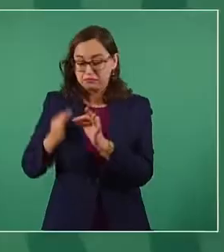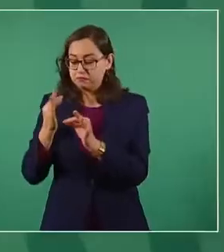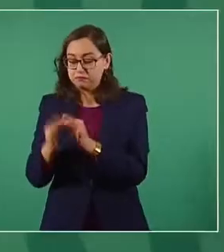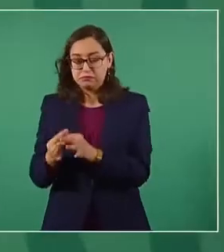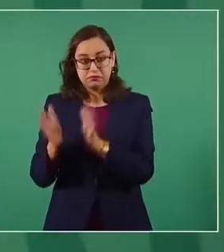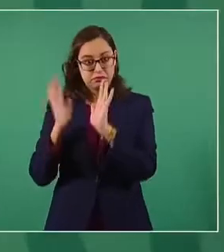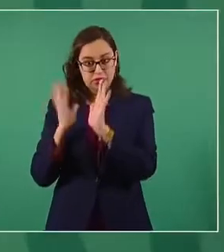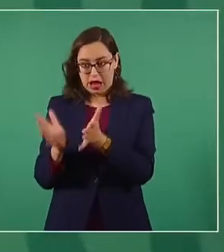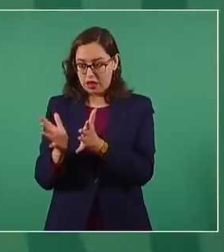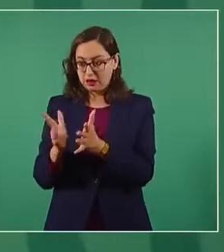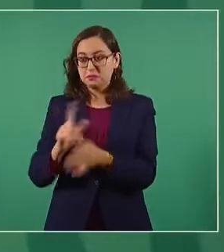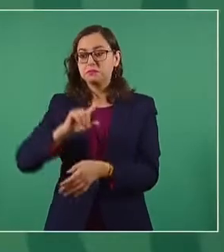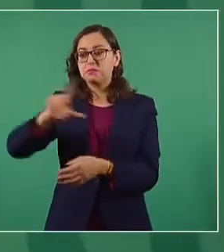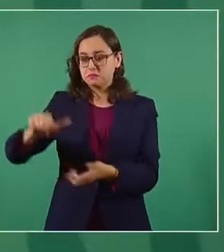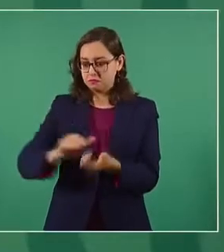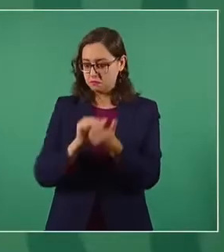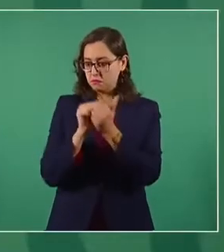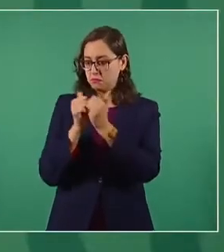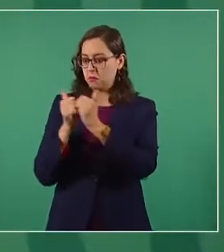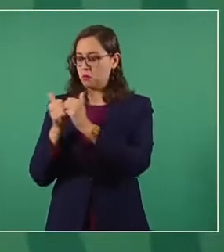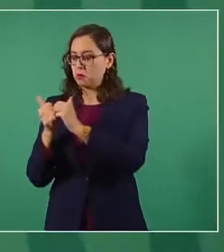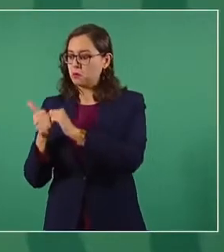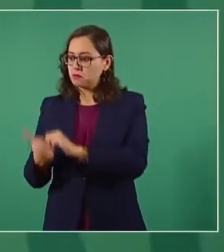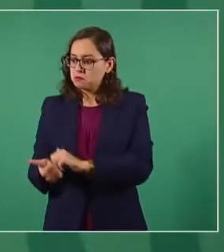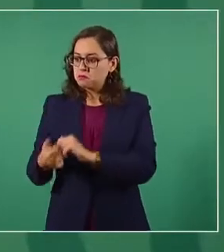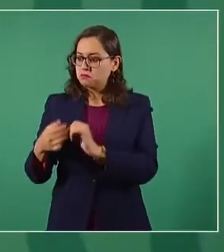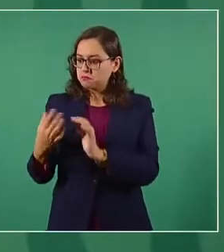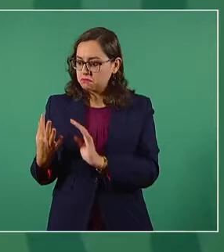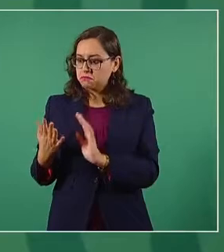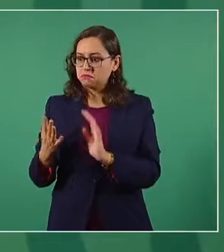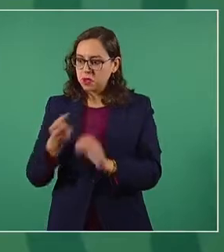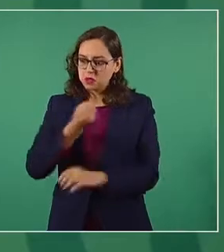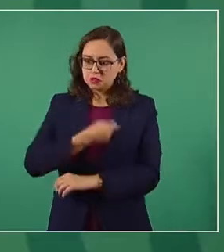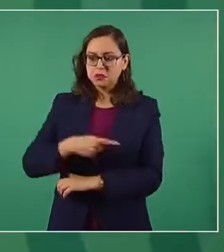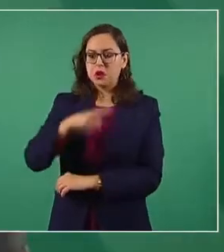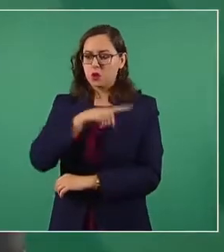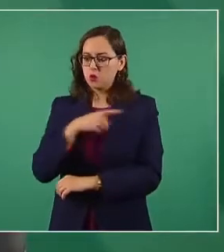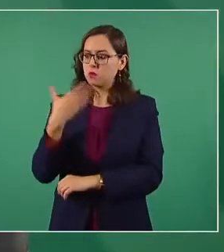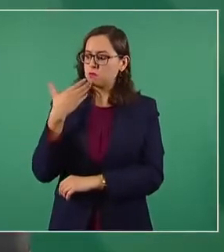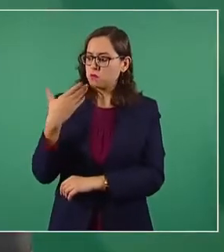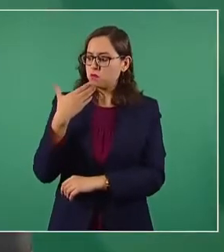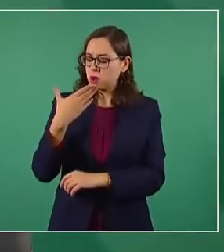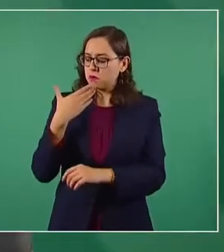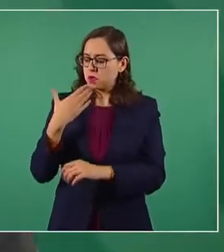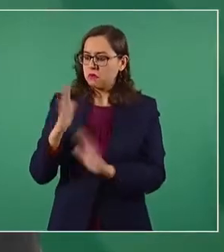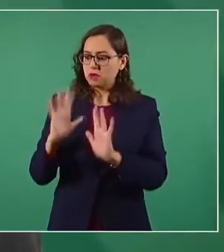la quimioterapia, si mantiene una buena condición de salud y ya no tiene la